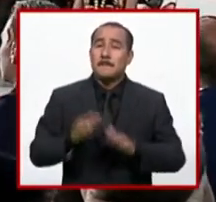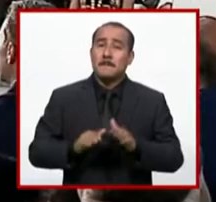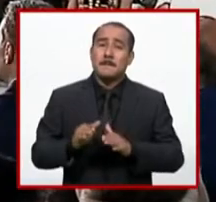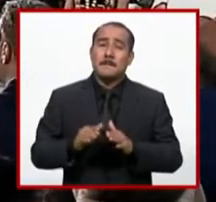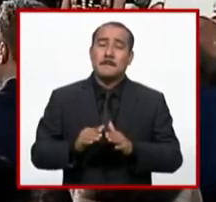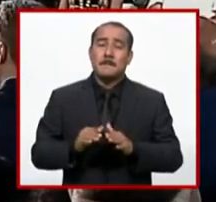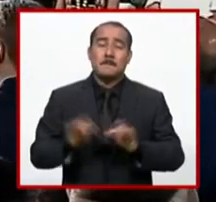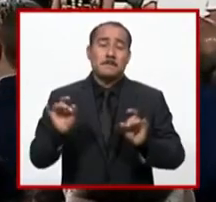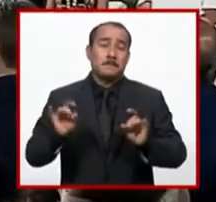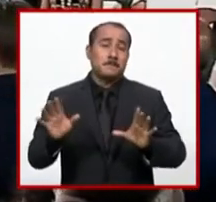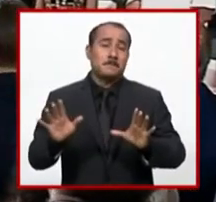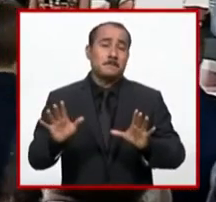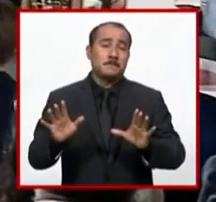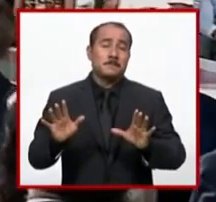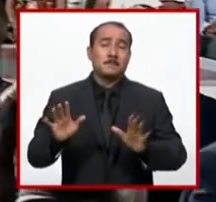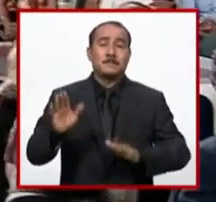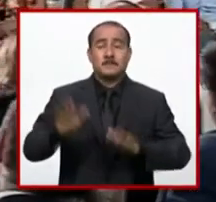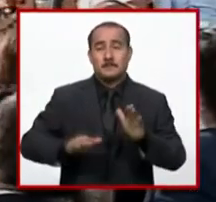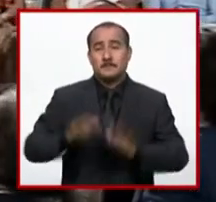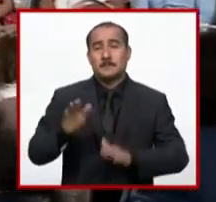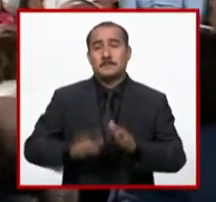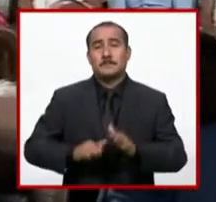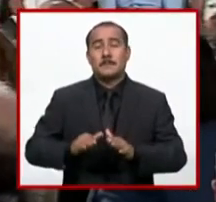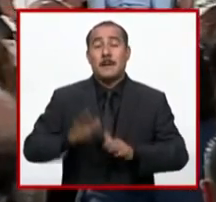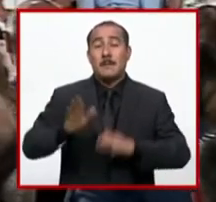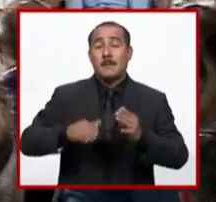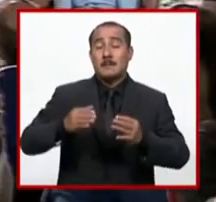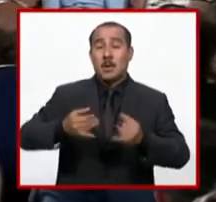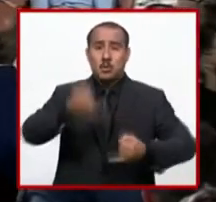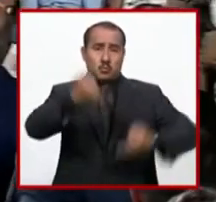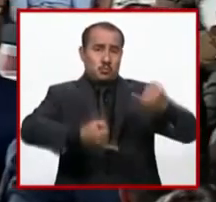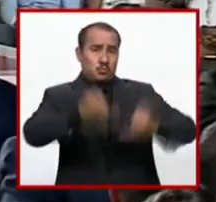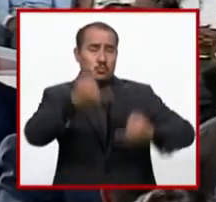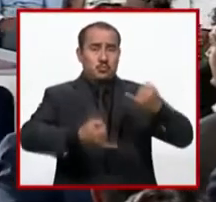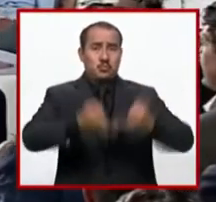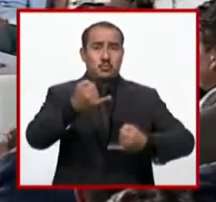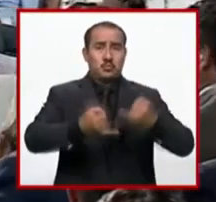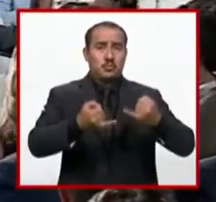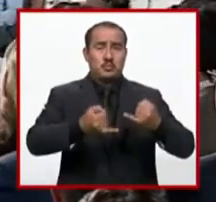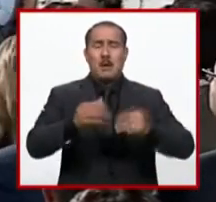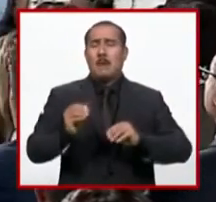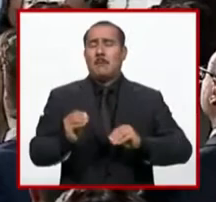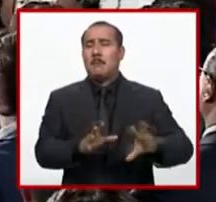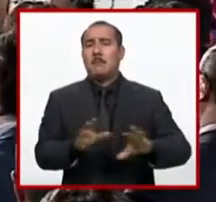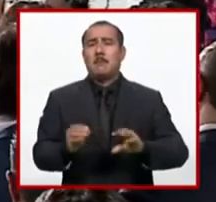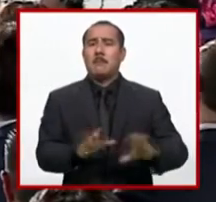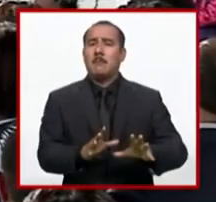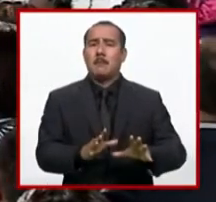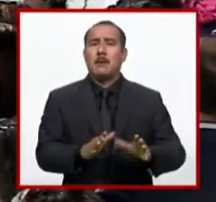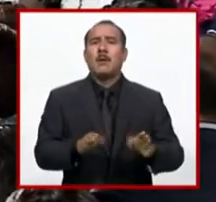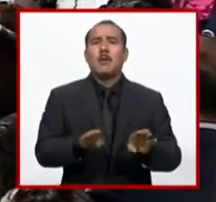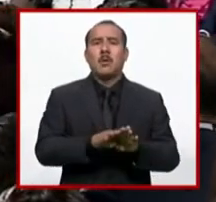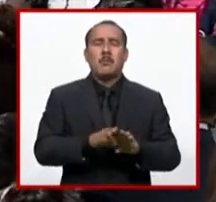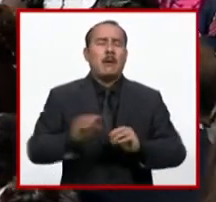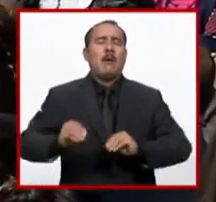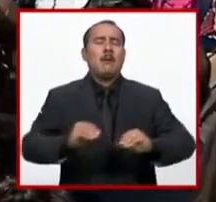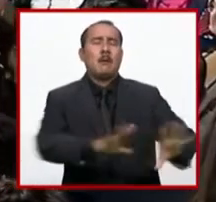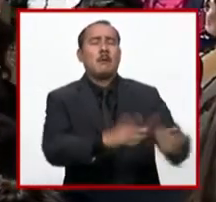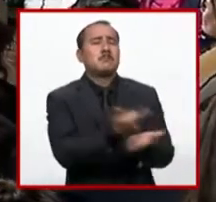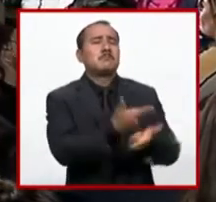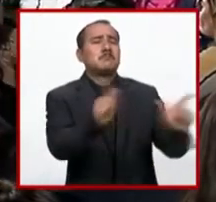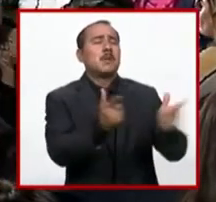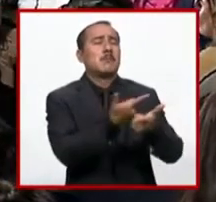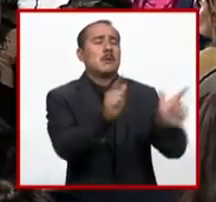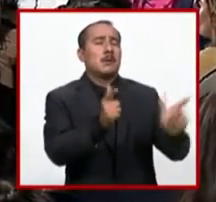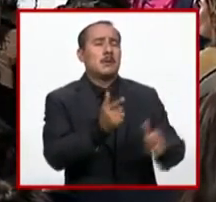sucedía o sucede, en donde hay jueces que son consistentes pero consistentes en sacar a los malos.